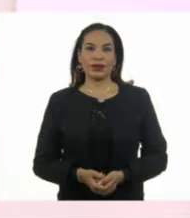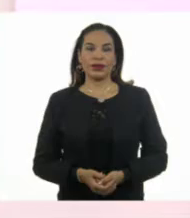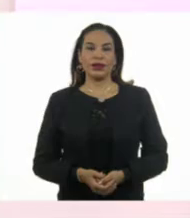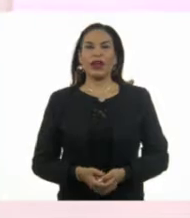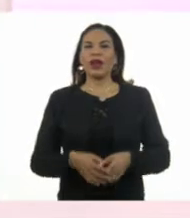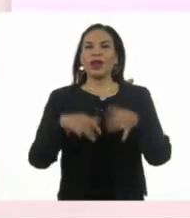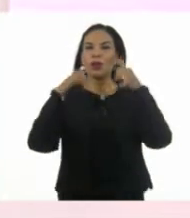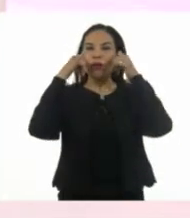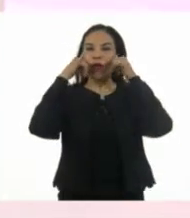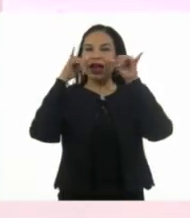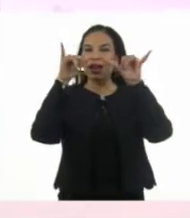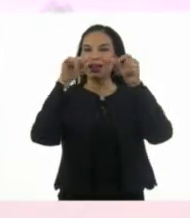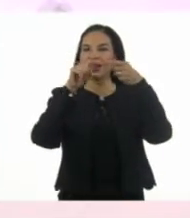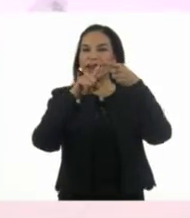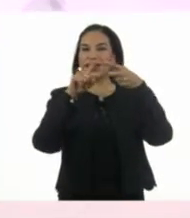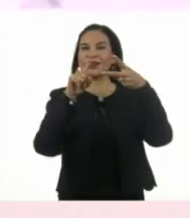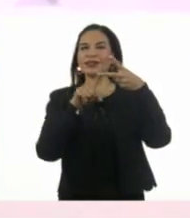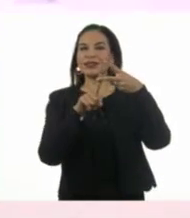Vaca y